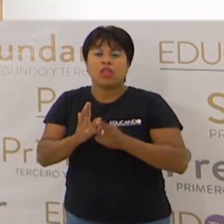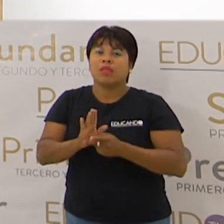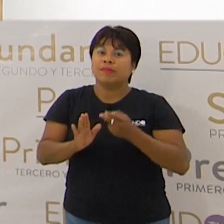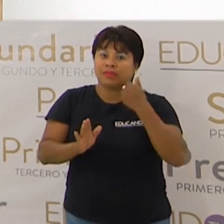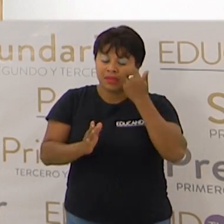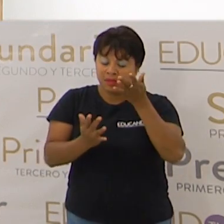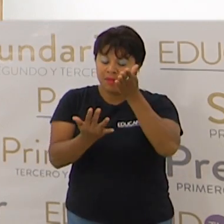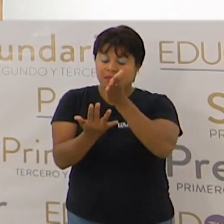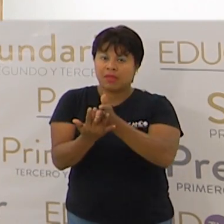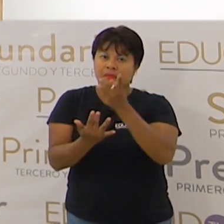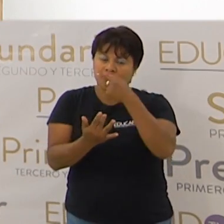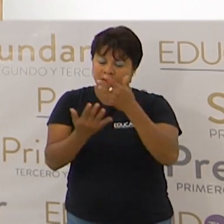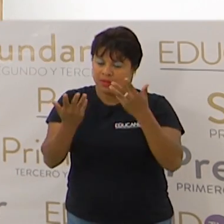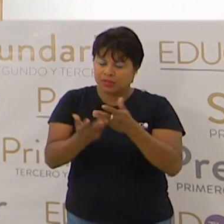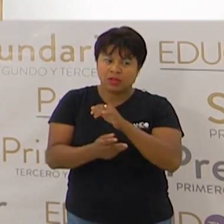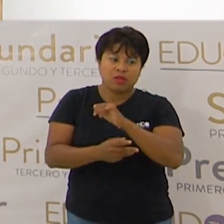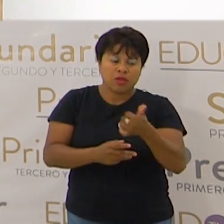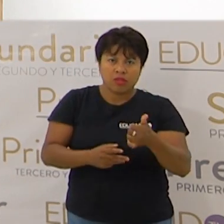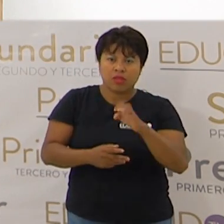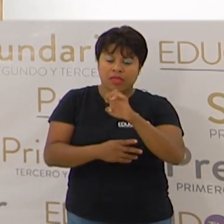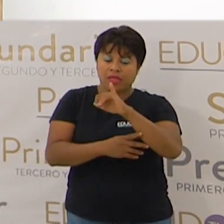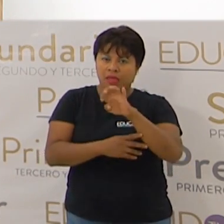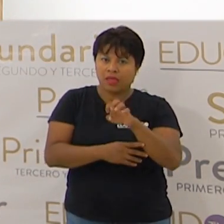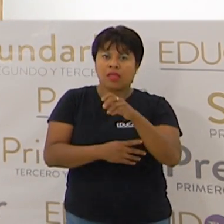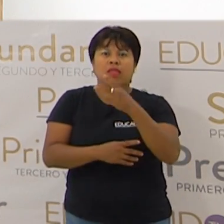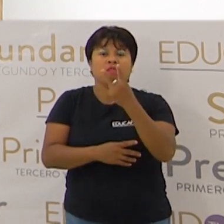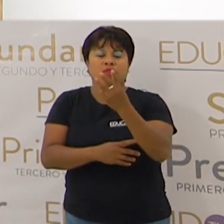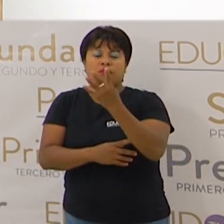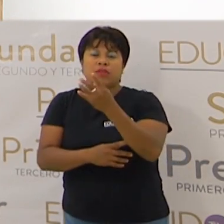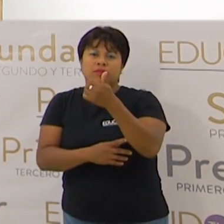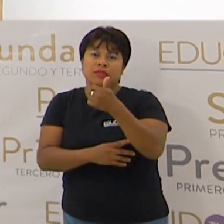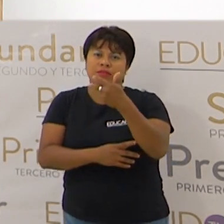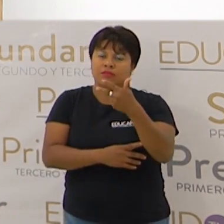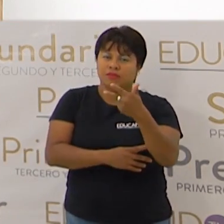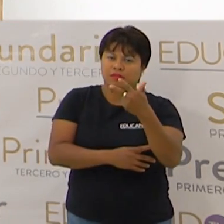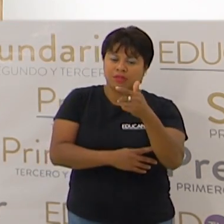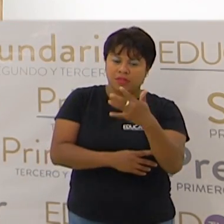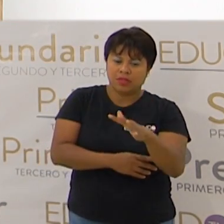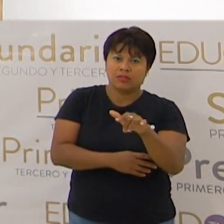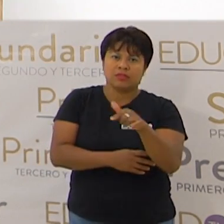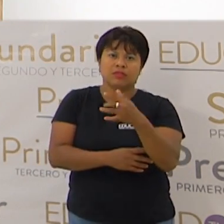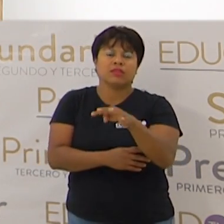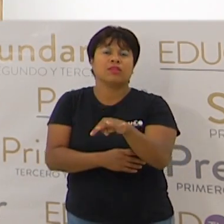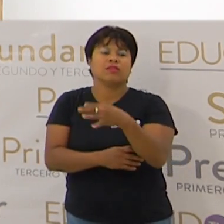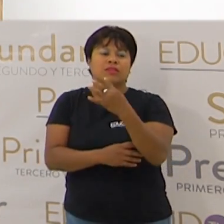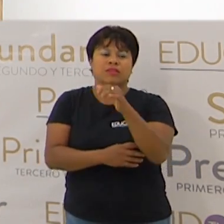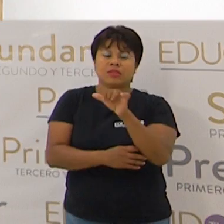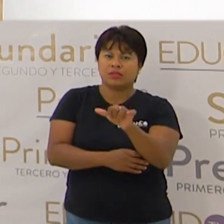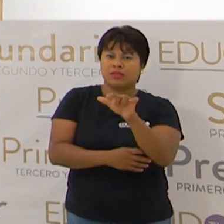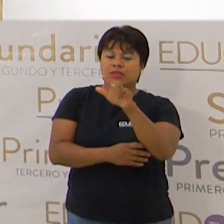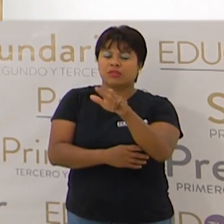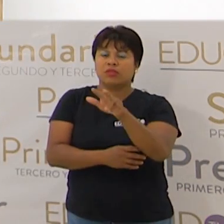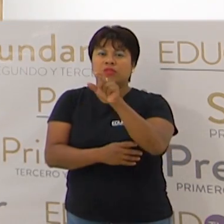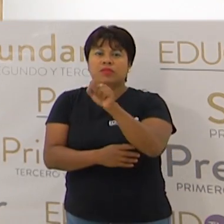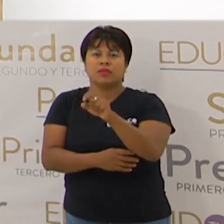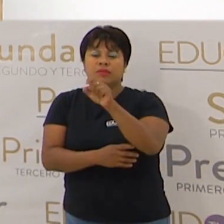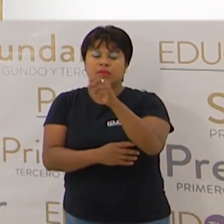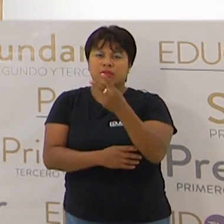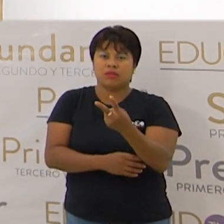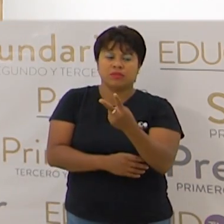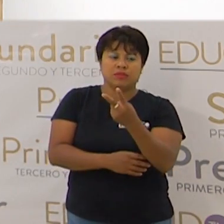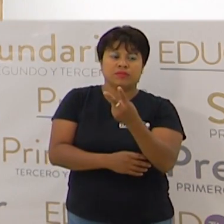dividir a la mitad para que ahí tracemos otro eje de simetría. 2, 4, 6, 8, 10, 12, 14, 16, 18,